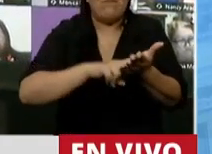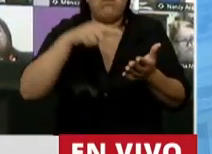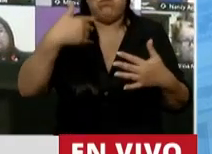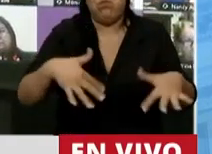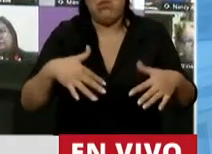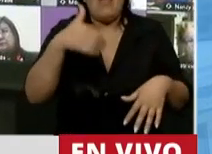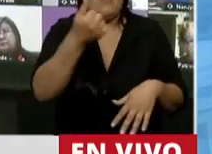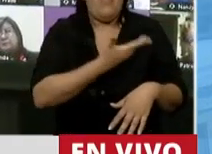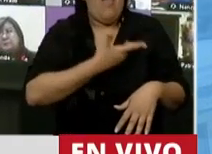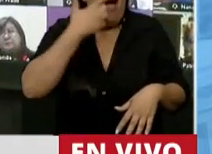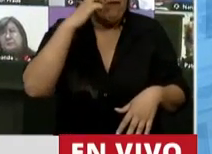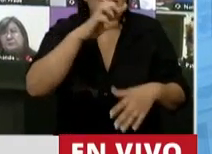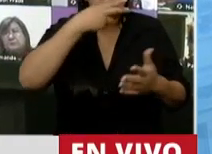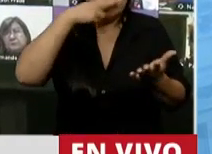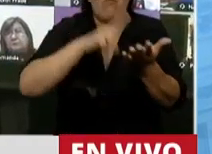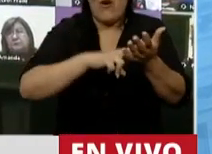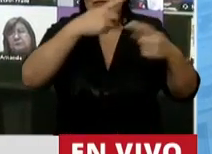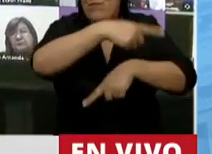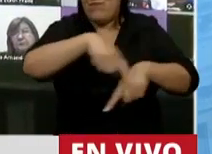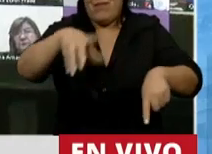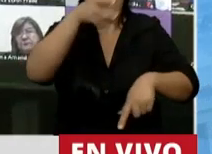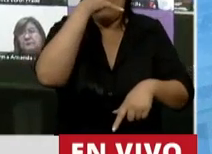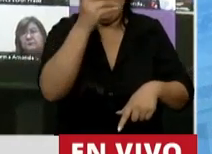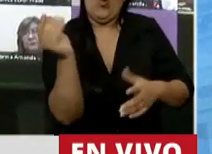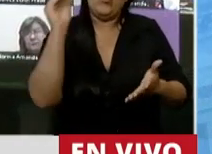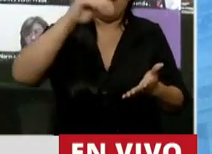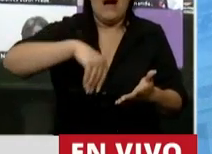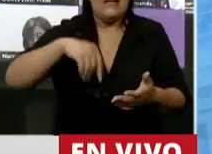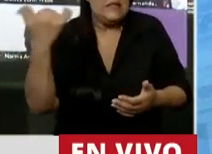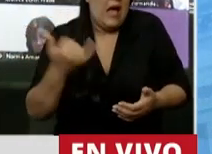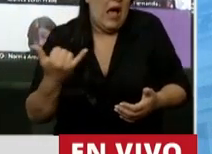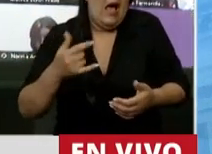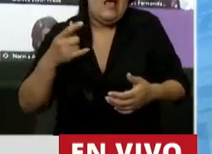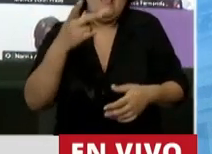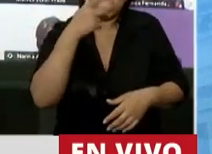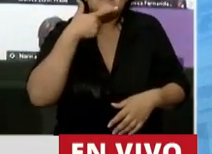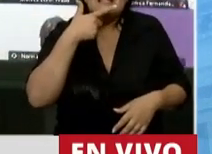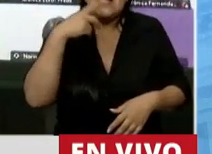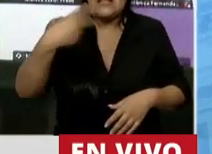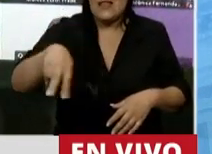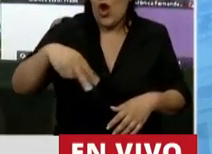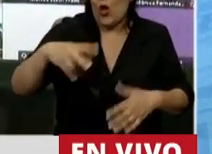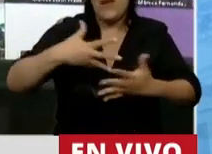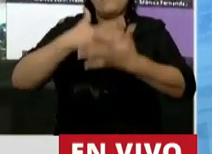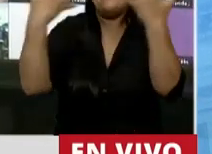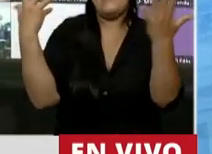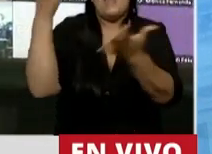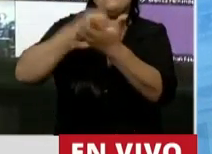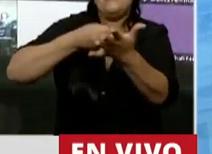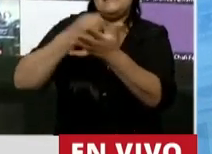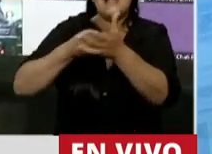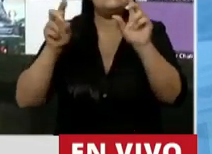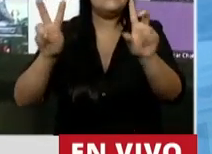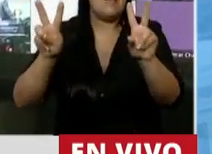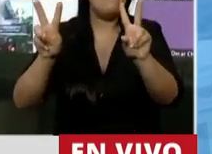sistema tributario argentino. Y sigue el Festival de Impuestos. El 17 de noviembre, para celebrar el Día de la Militancia Peronista, quieren sancionar